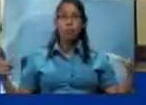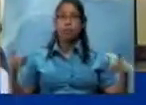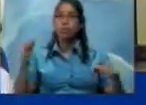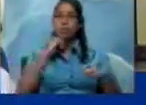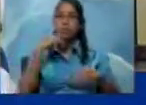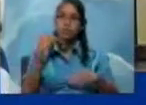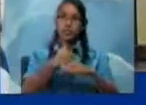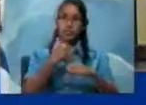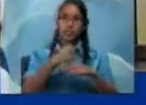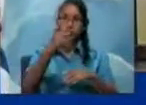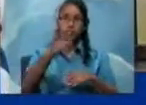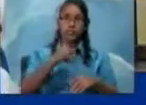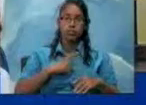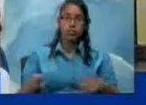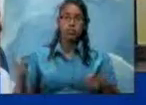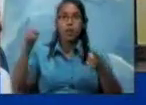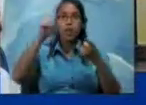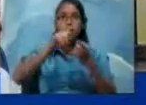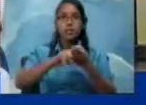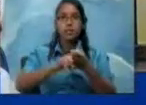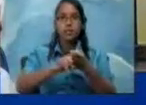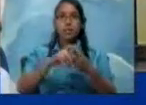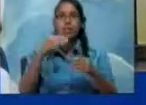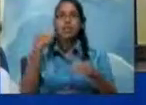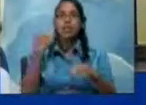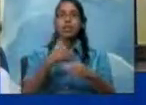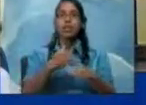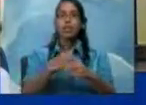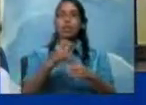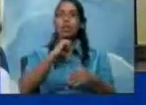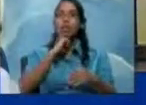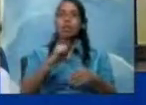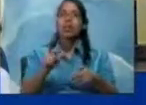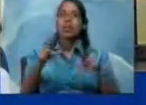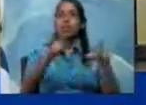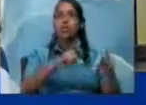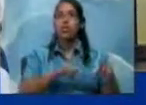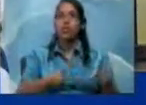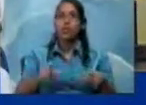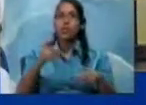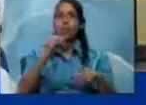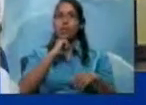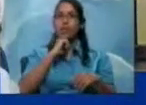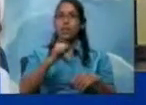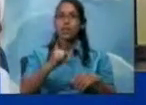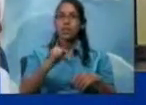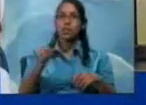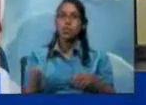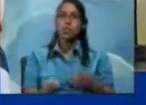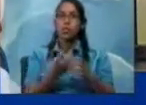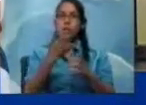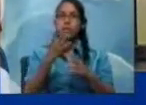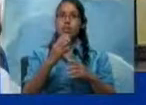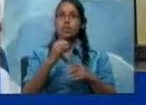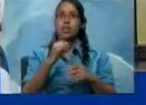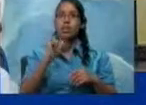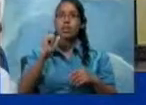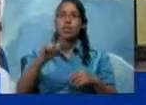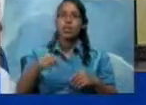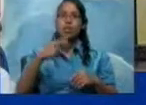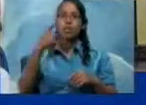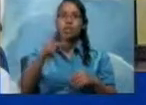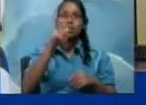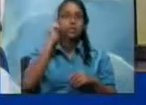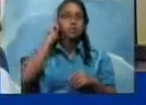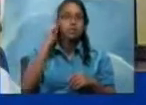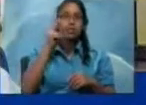parcelita de mi olfa y del hermano puerta es una parcelita es un muerto y cuando ella